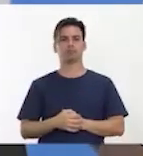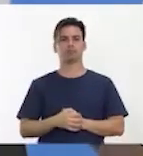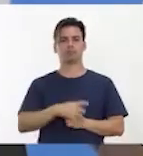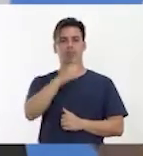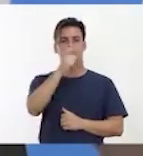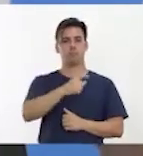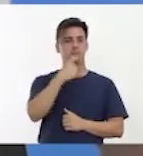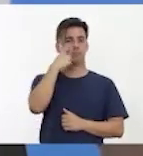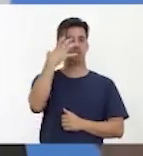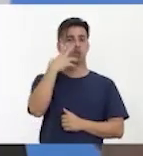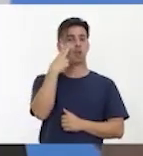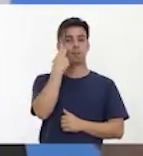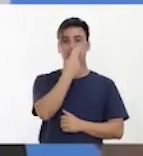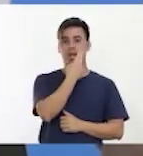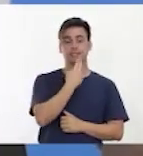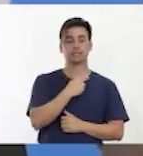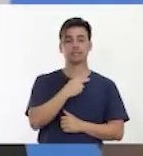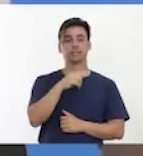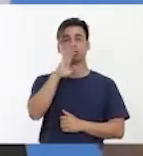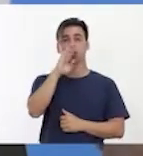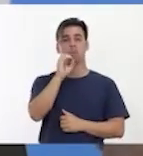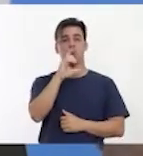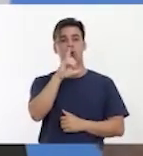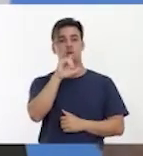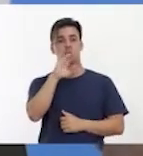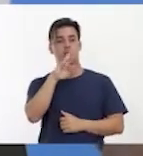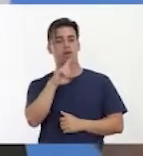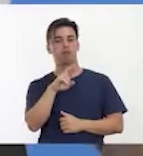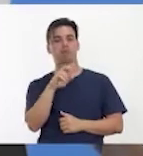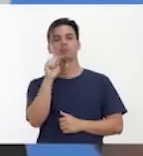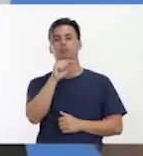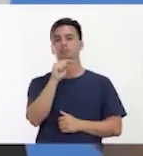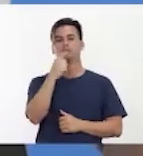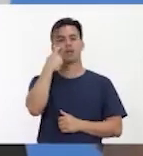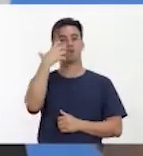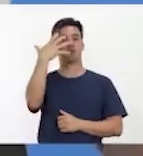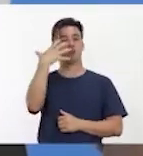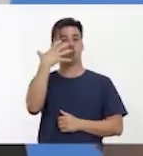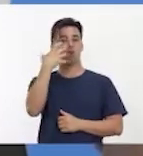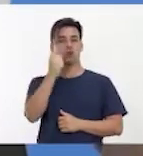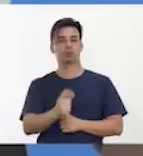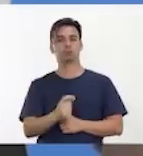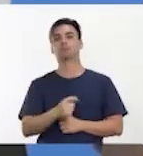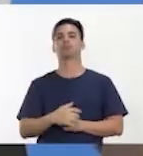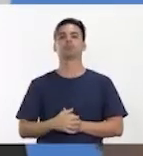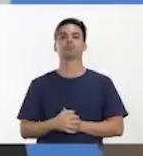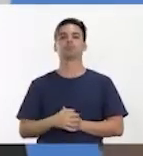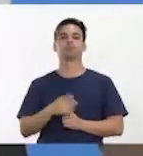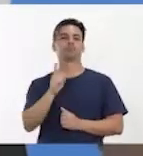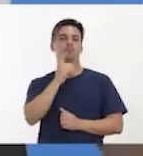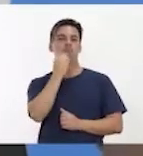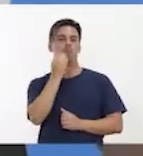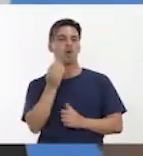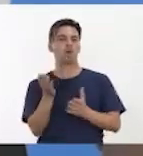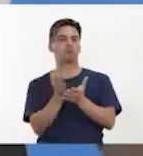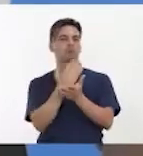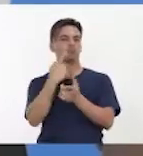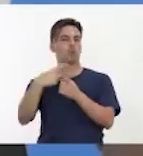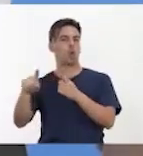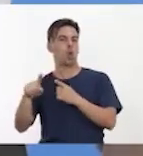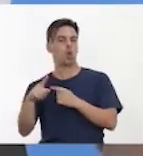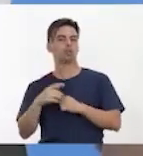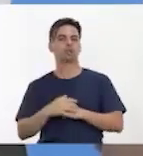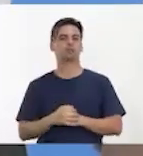Simón Bolívar y José Martí son las figuras emblemáticas, no descartar otras figuras